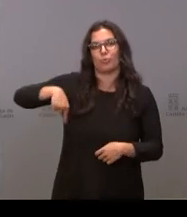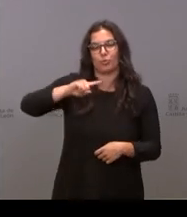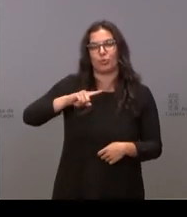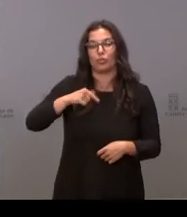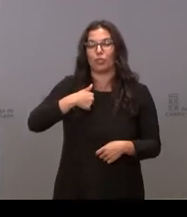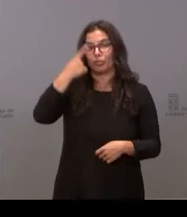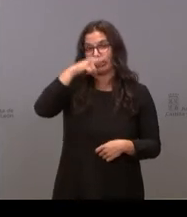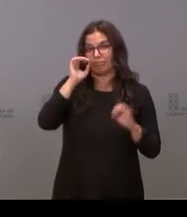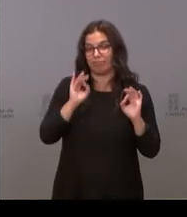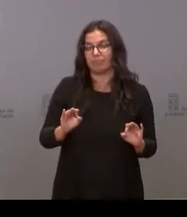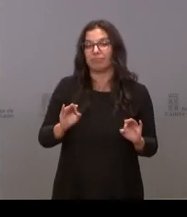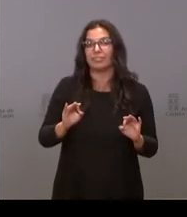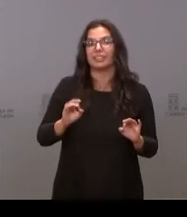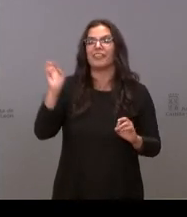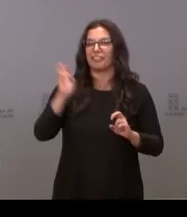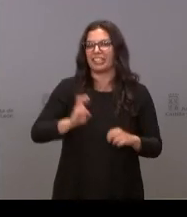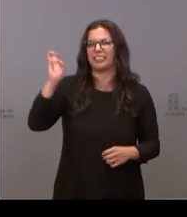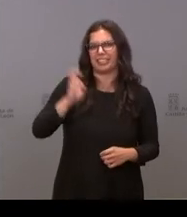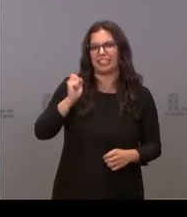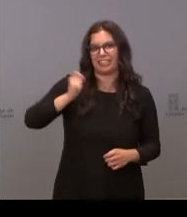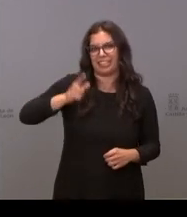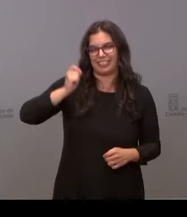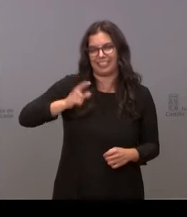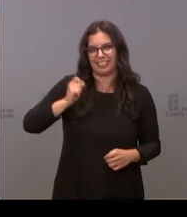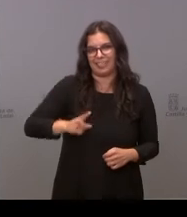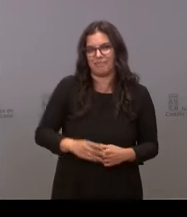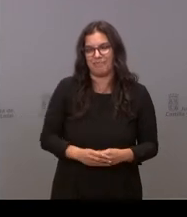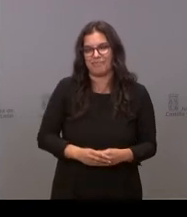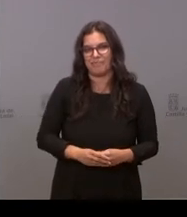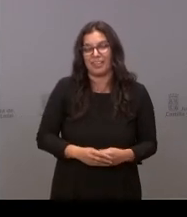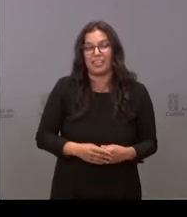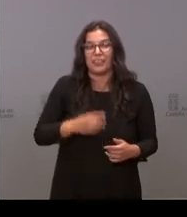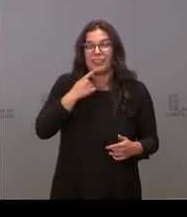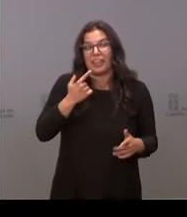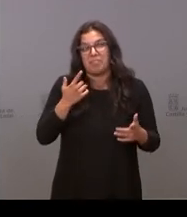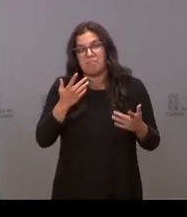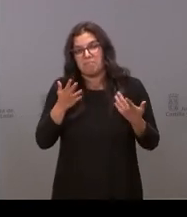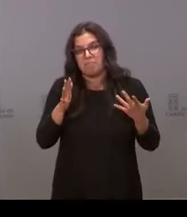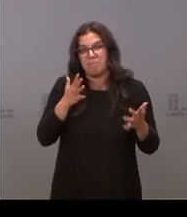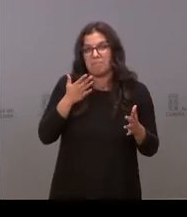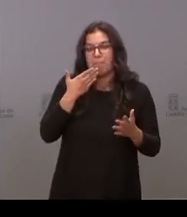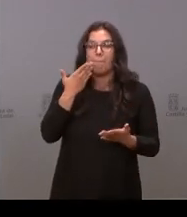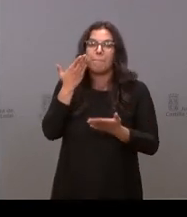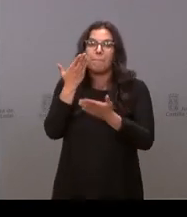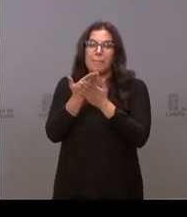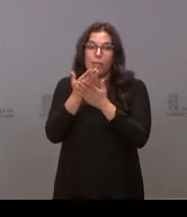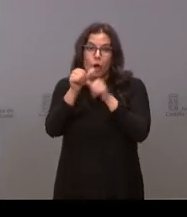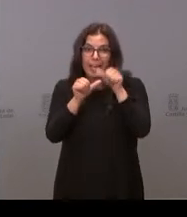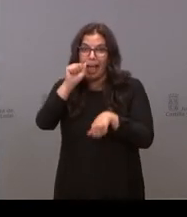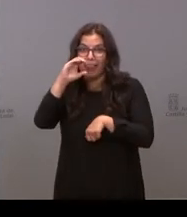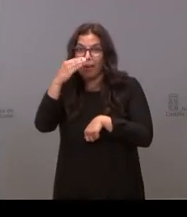estoy convencido que vendréis aquí. No sé si decir os pido una Liga ACB.